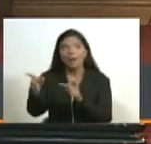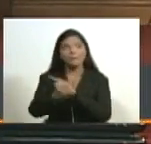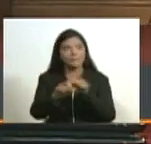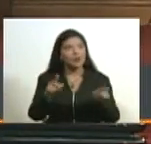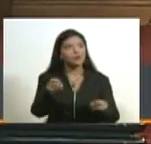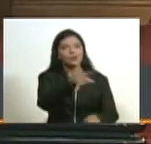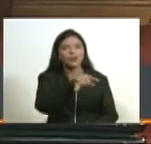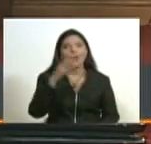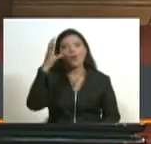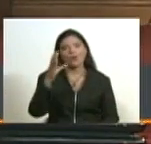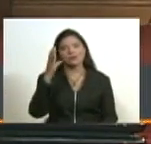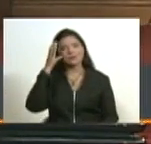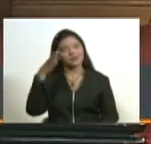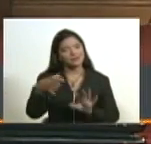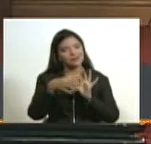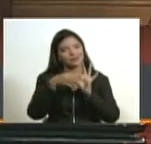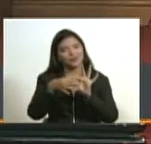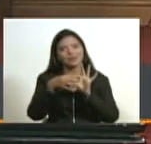gran solidaridad.